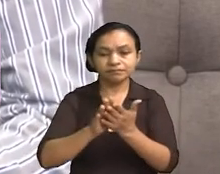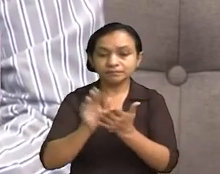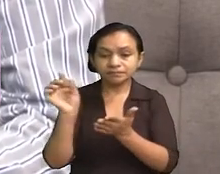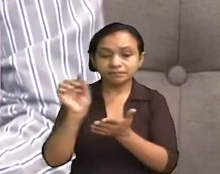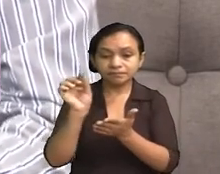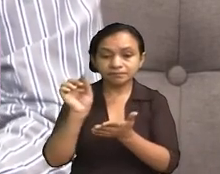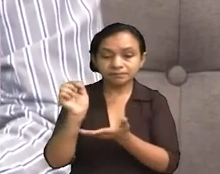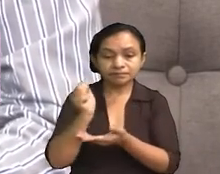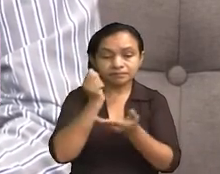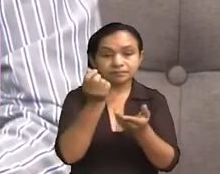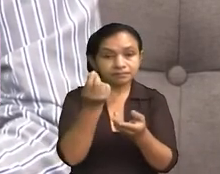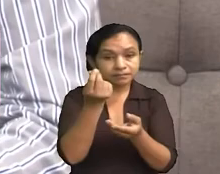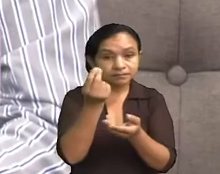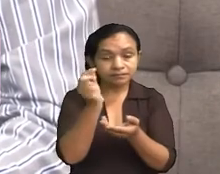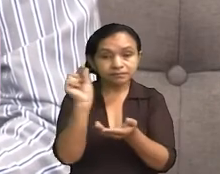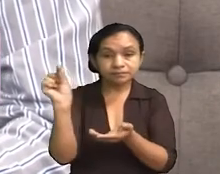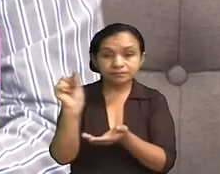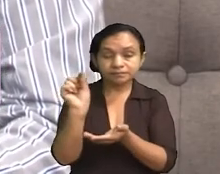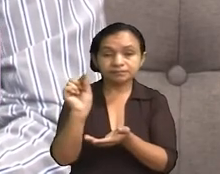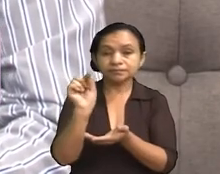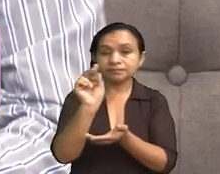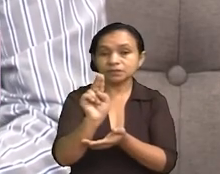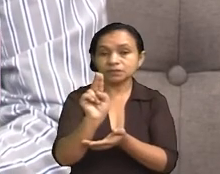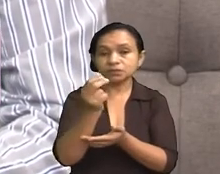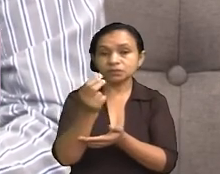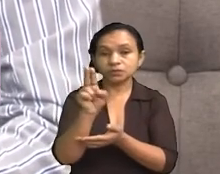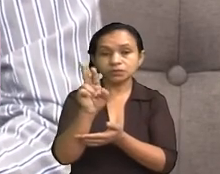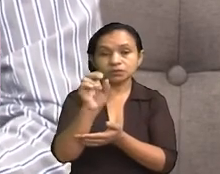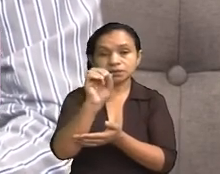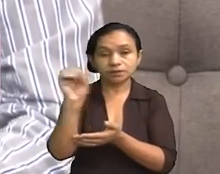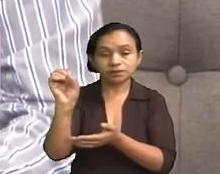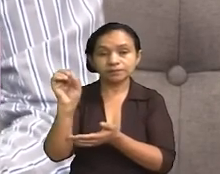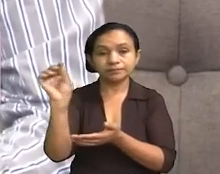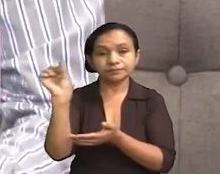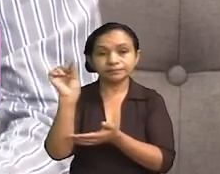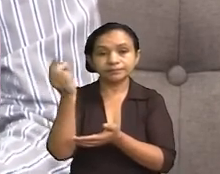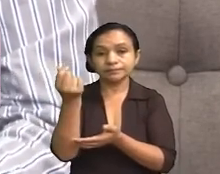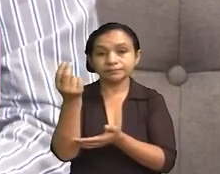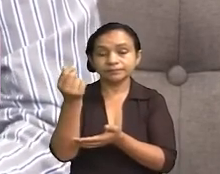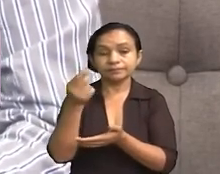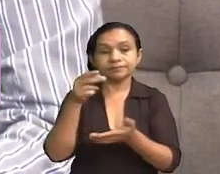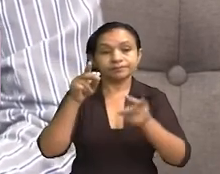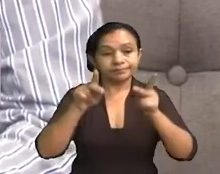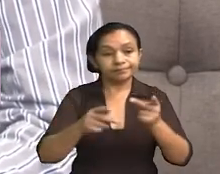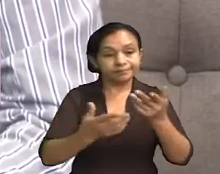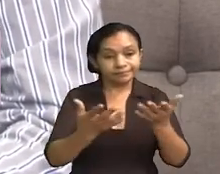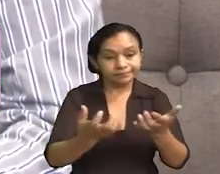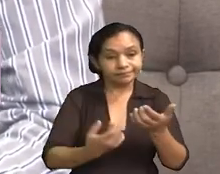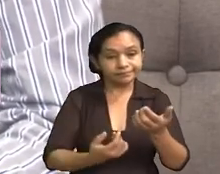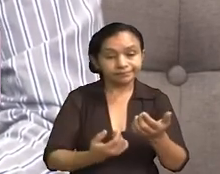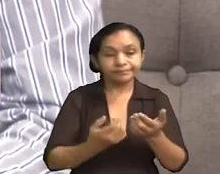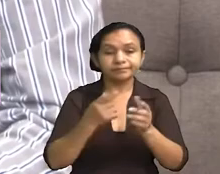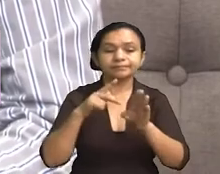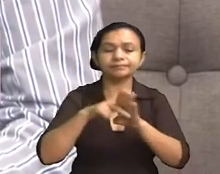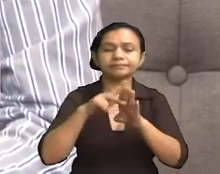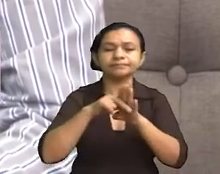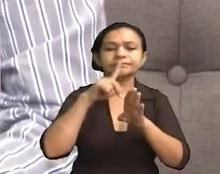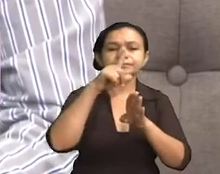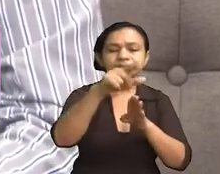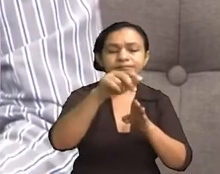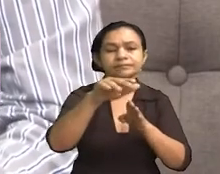microcrédito, además de usura cero, un programa de microcrédito para emprendedores en las zonas rurales y en el